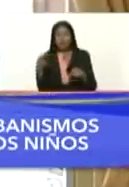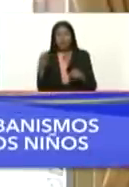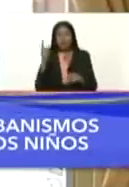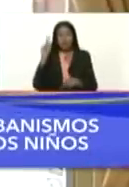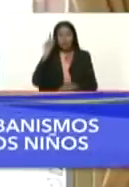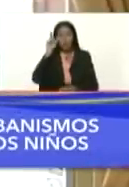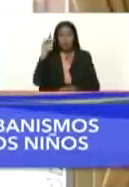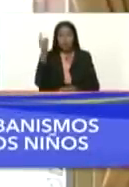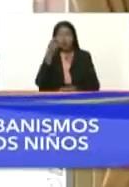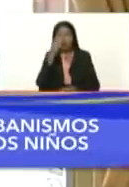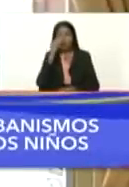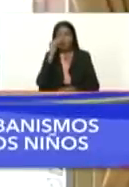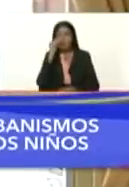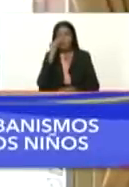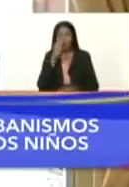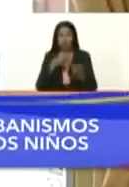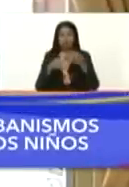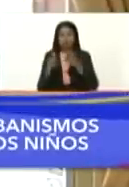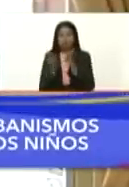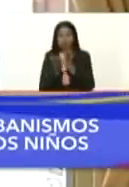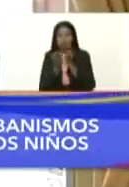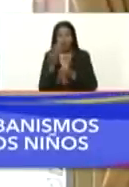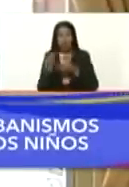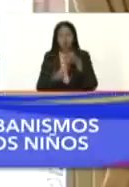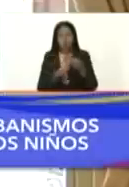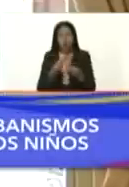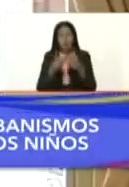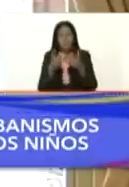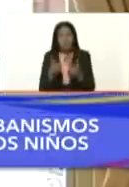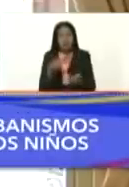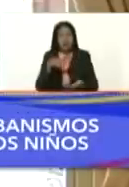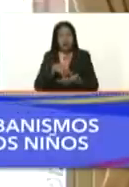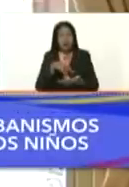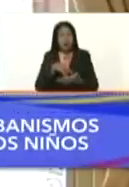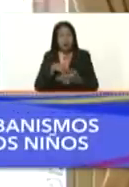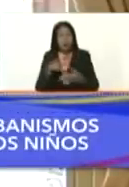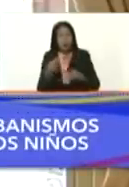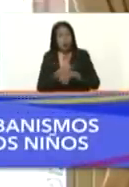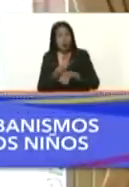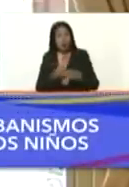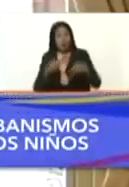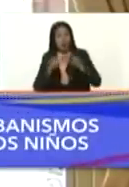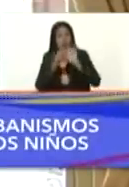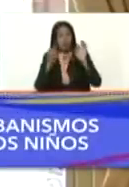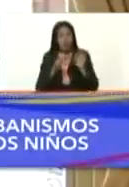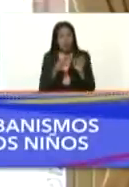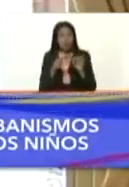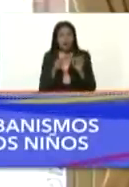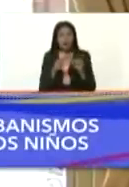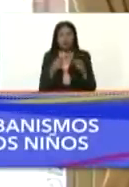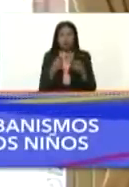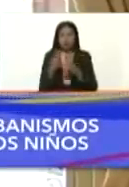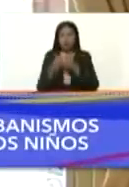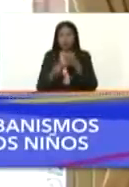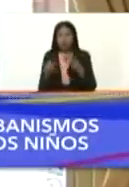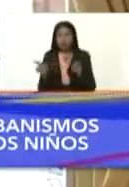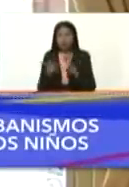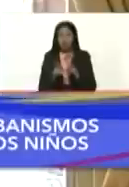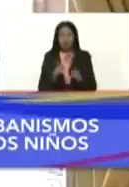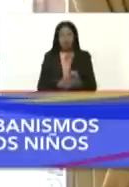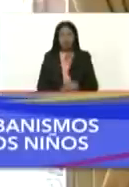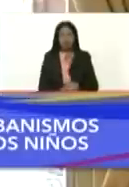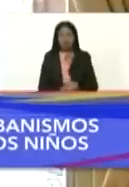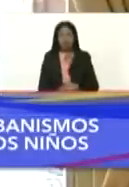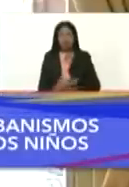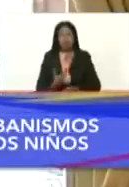como joseba que ustedes lo ven construyendo escuelas y encaraba un gobernador como la cava y